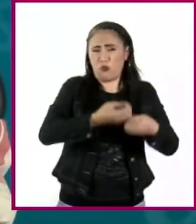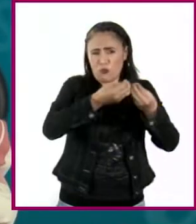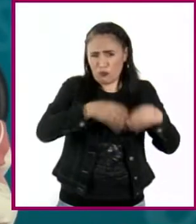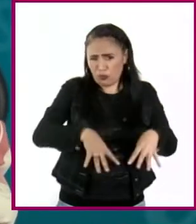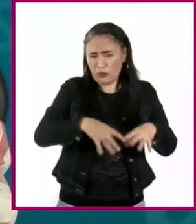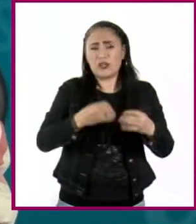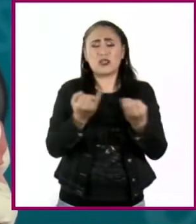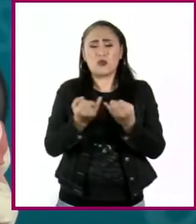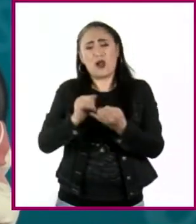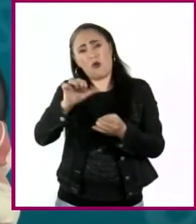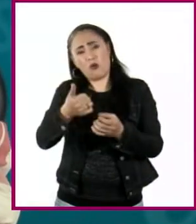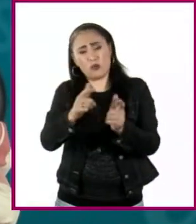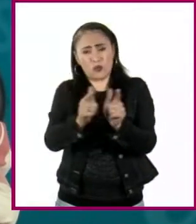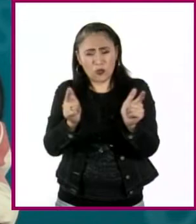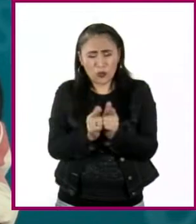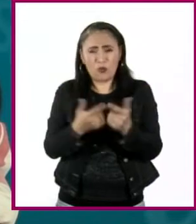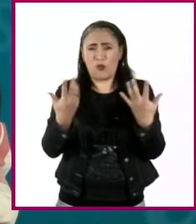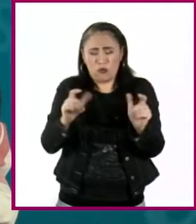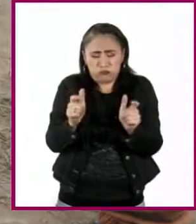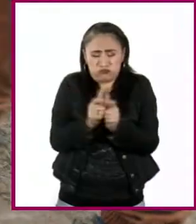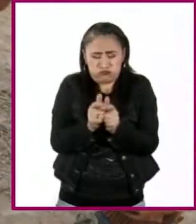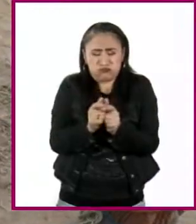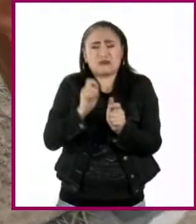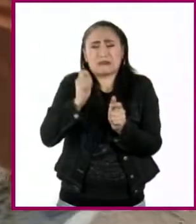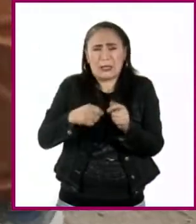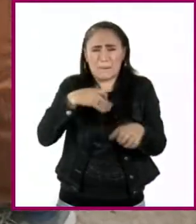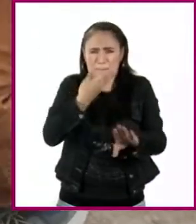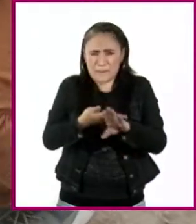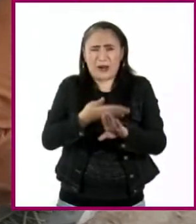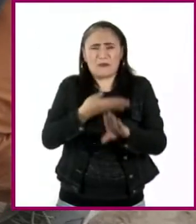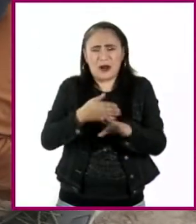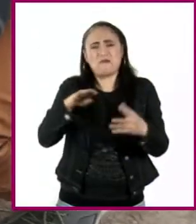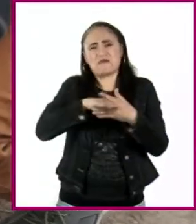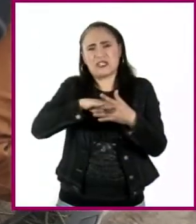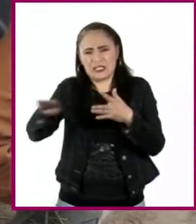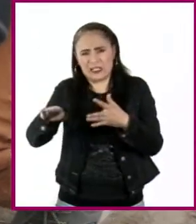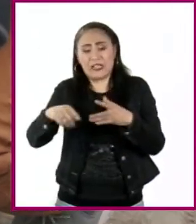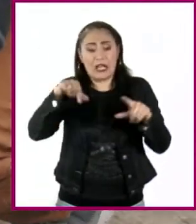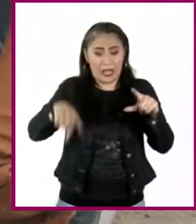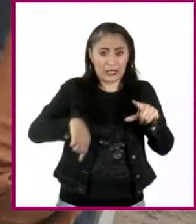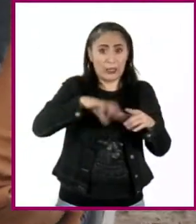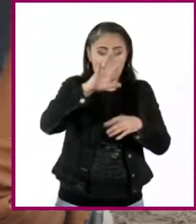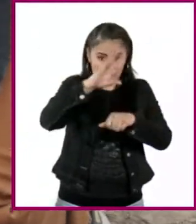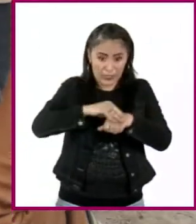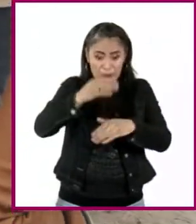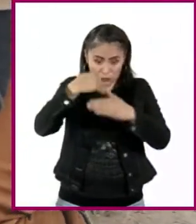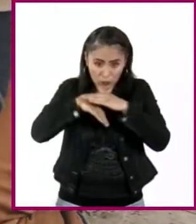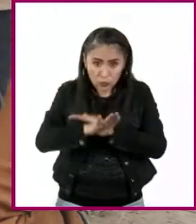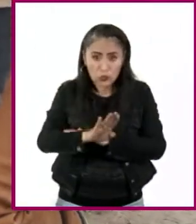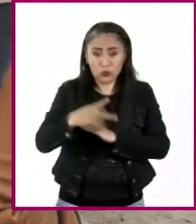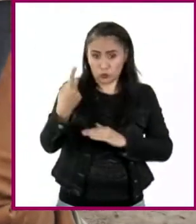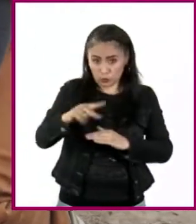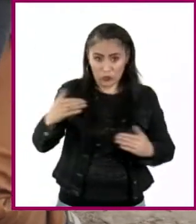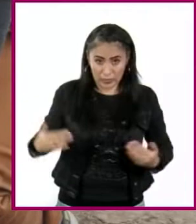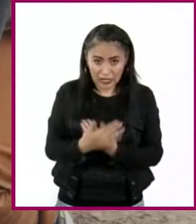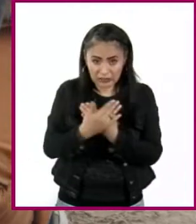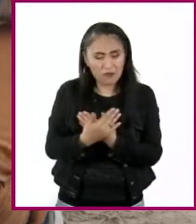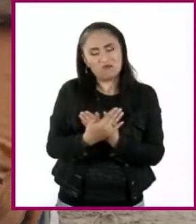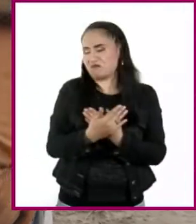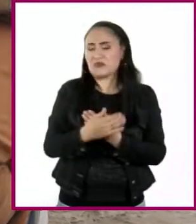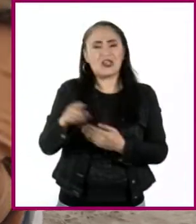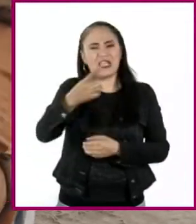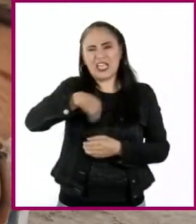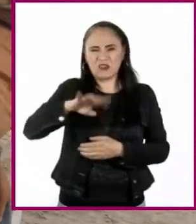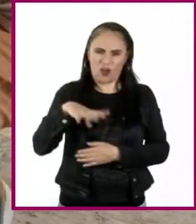importante grupo en condición de vulnerabilidad son los migrantes, personas que al ingresar y transitar sin permiso en un país que no es el suyo, están expuestos